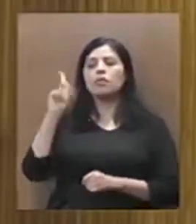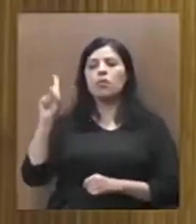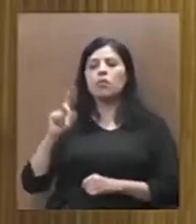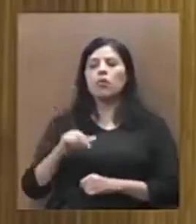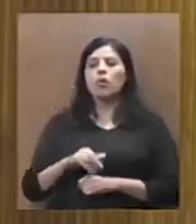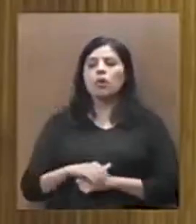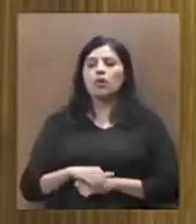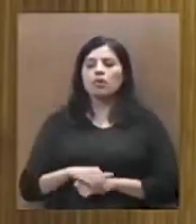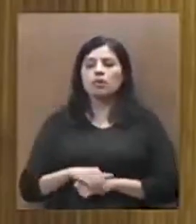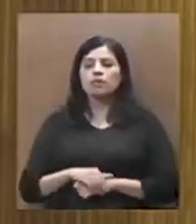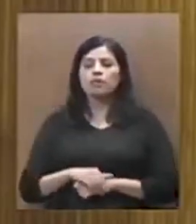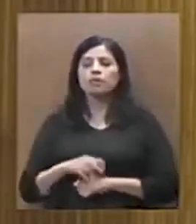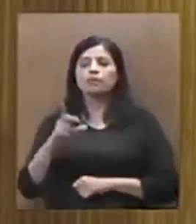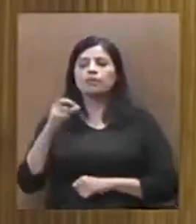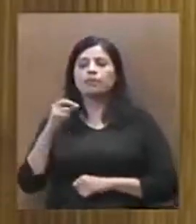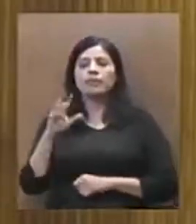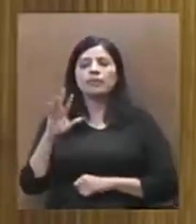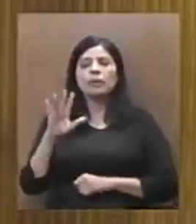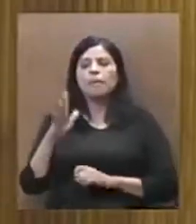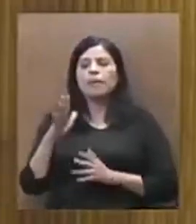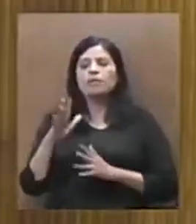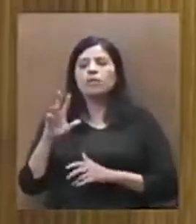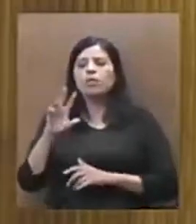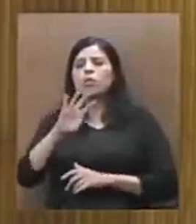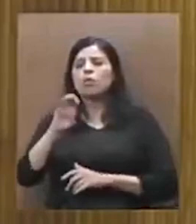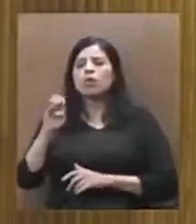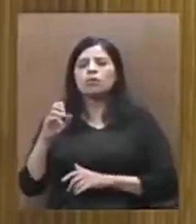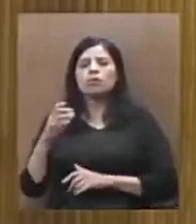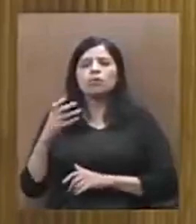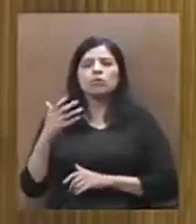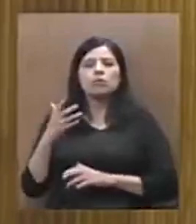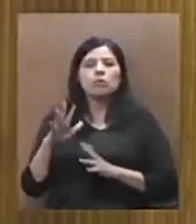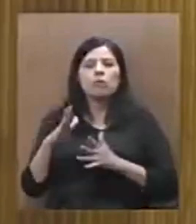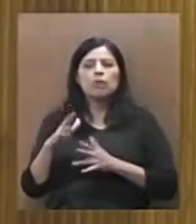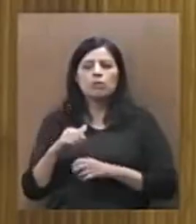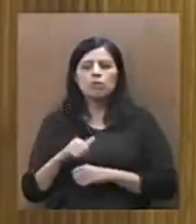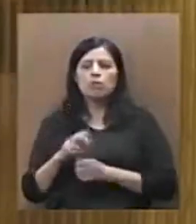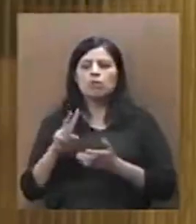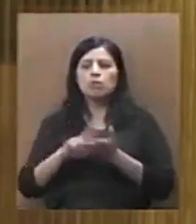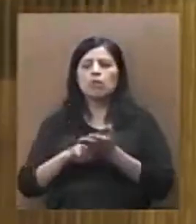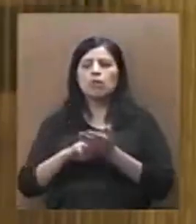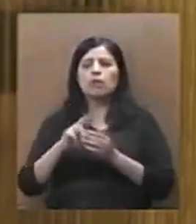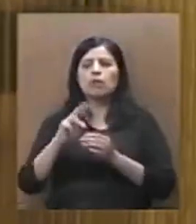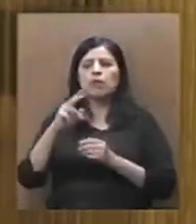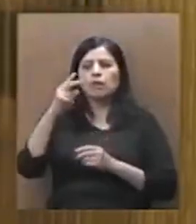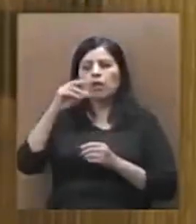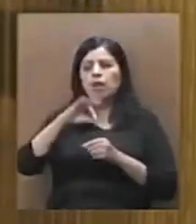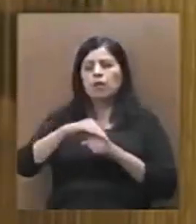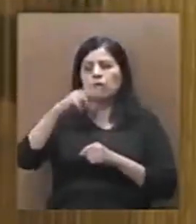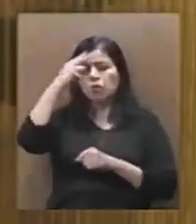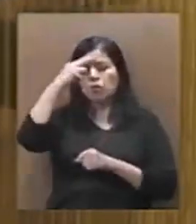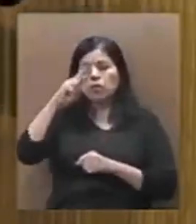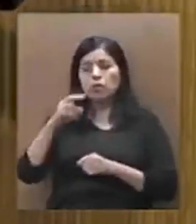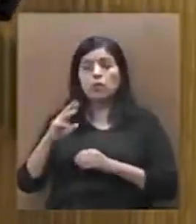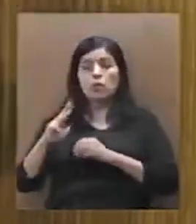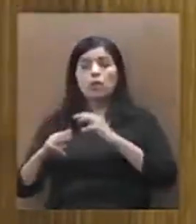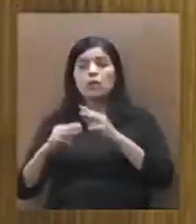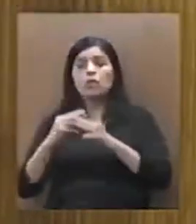barato de 25 horas vale más barato son cuatrocientos y pico es lo que cuesta el voto en México en el mundo cuesta cuánto